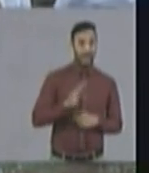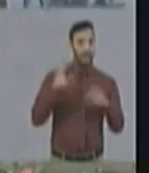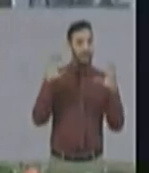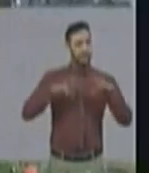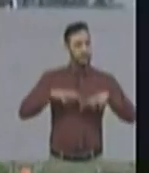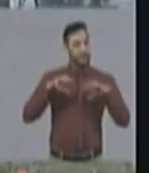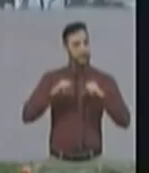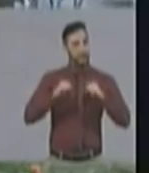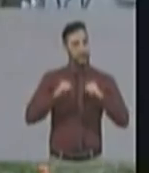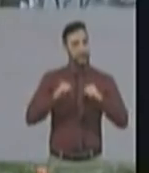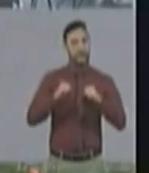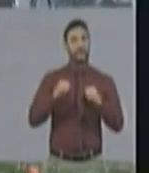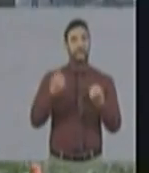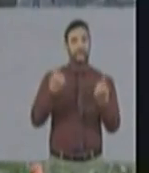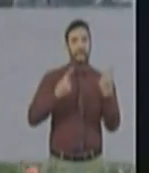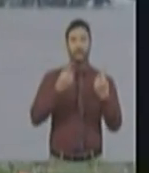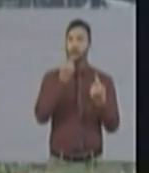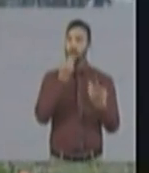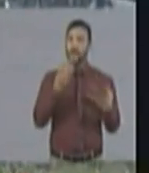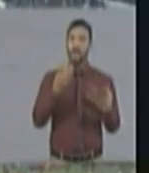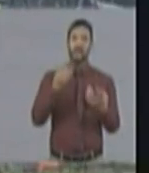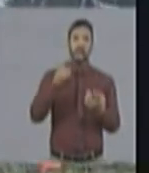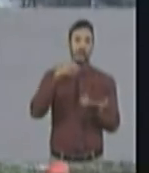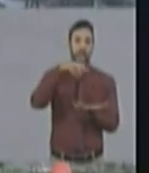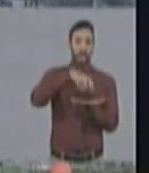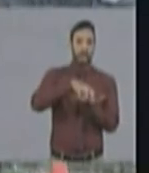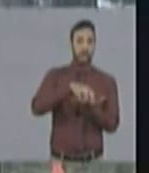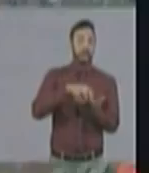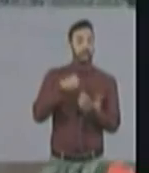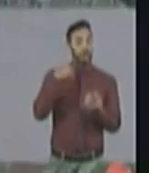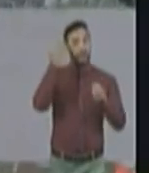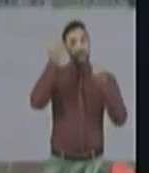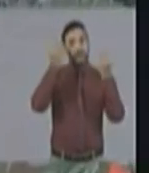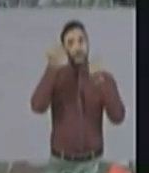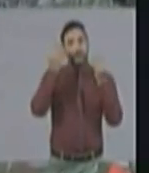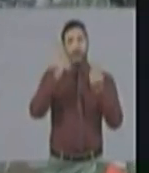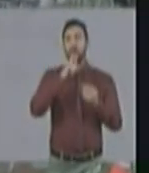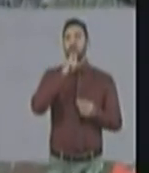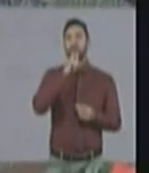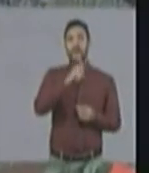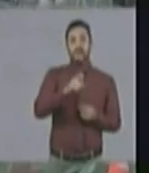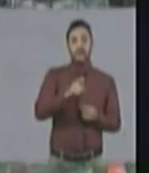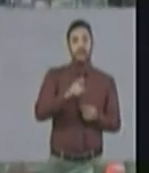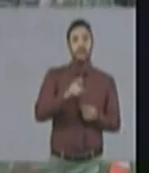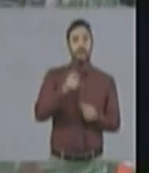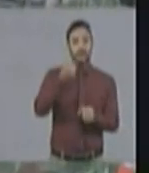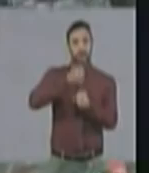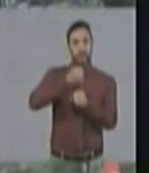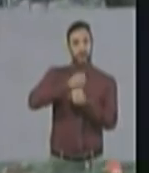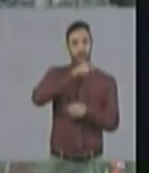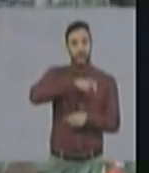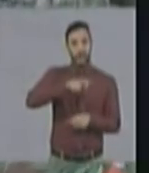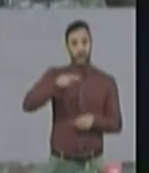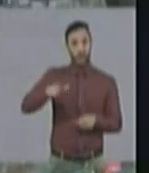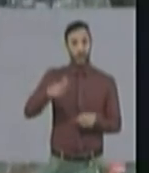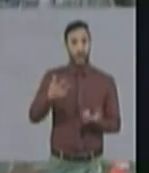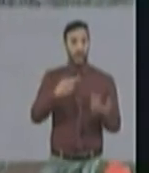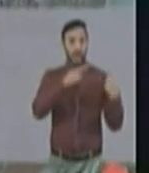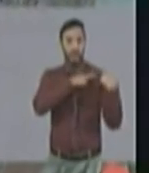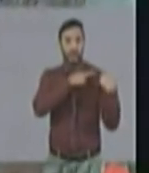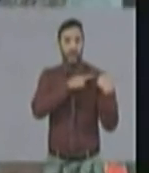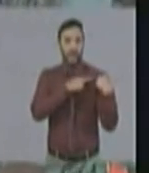amenaza de lluvia en la zona sur de la ciudad. Y pensábamos, va a ser difícil para los compañeros que están asumiendo